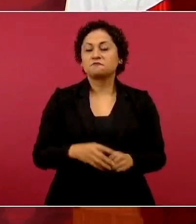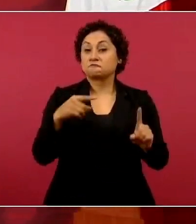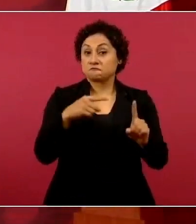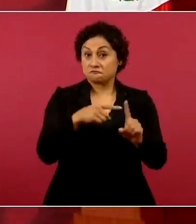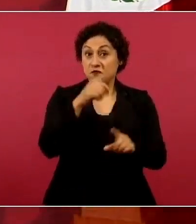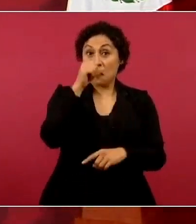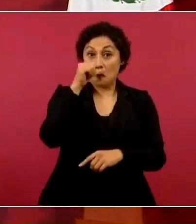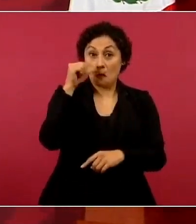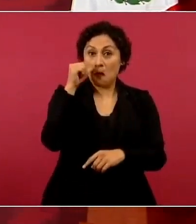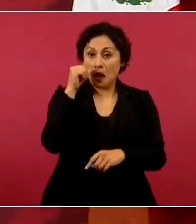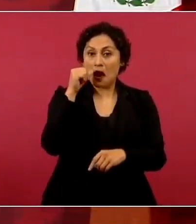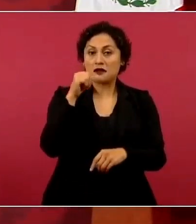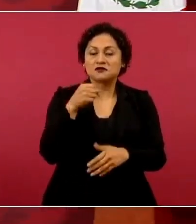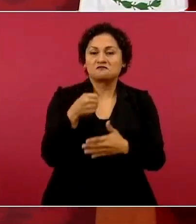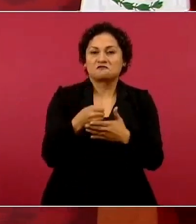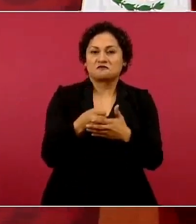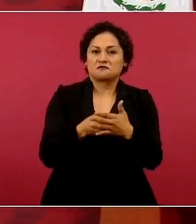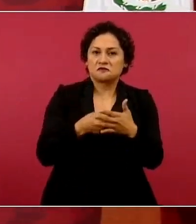perseverante.